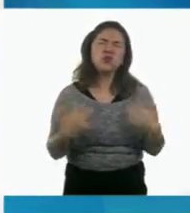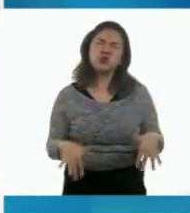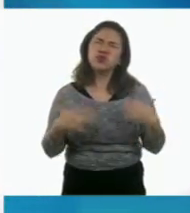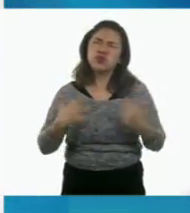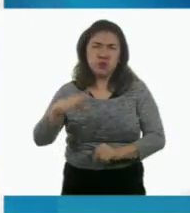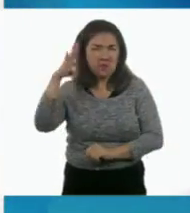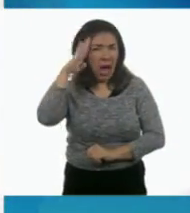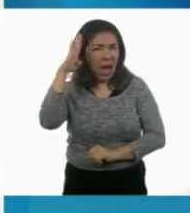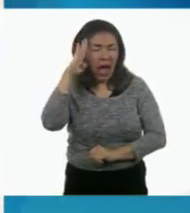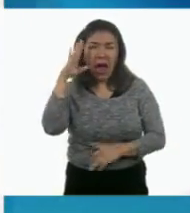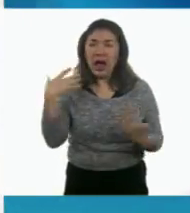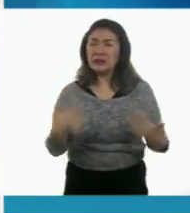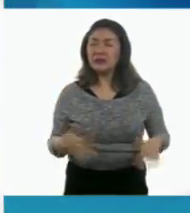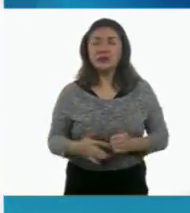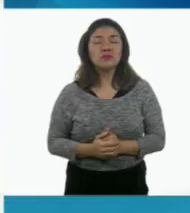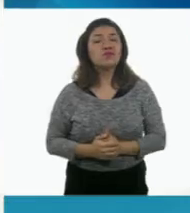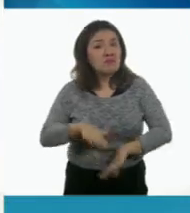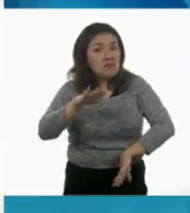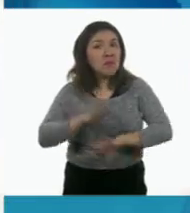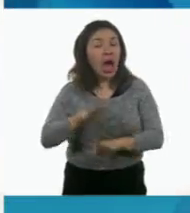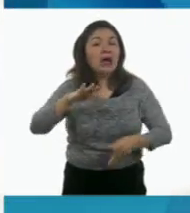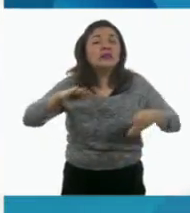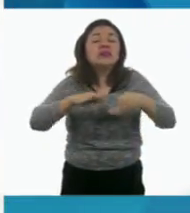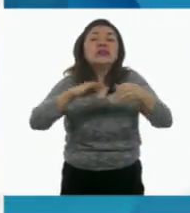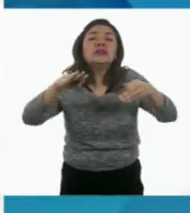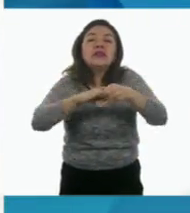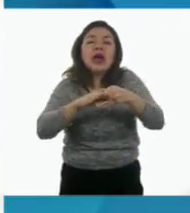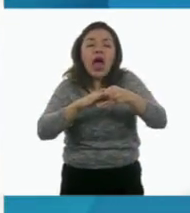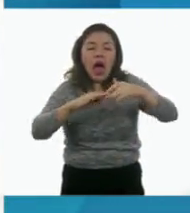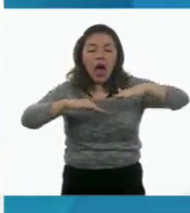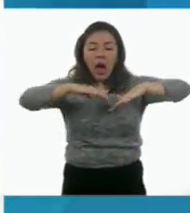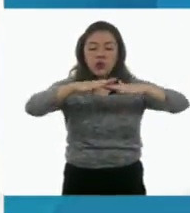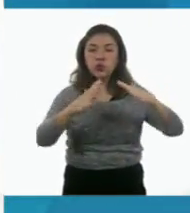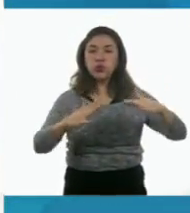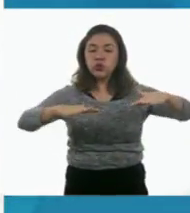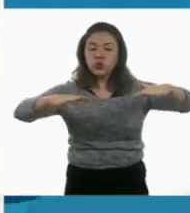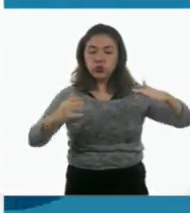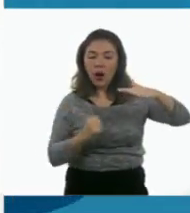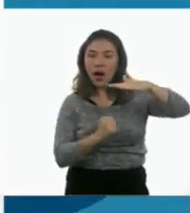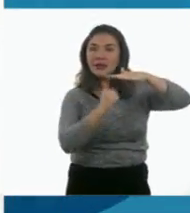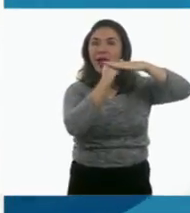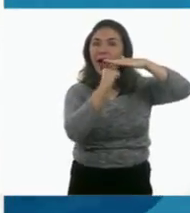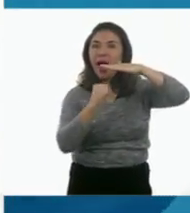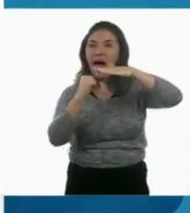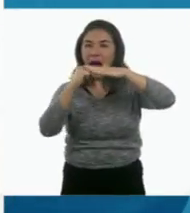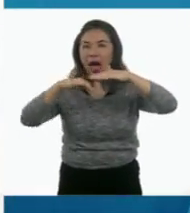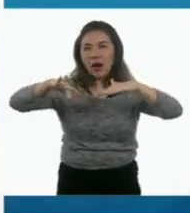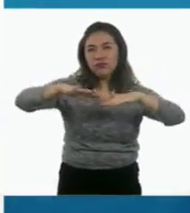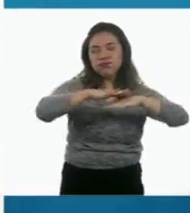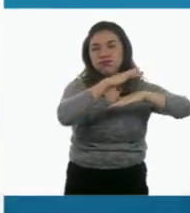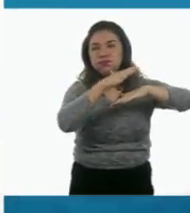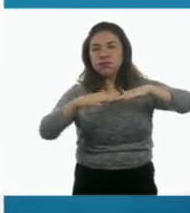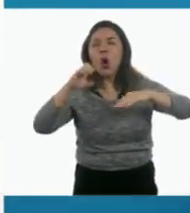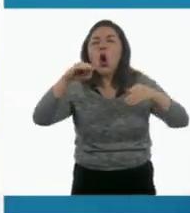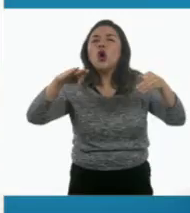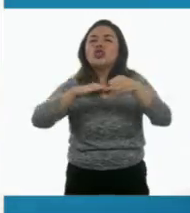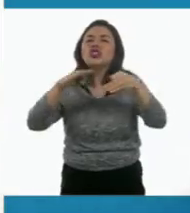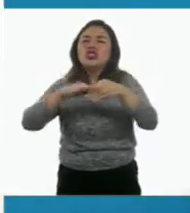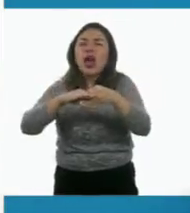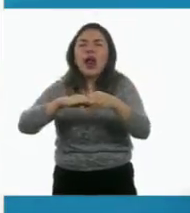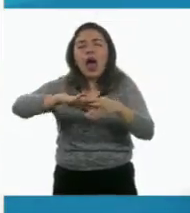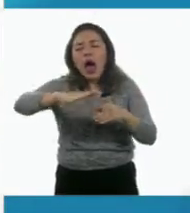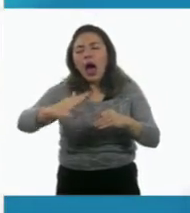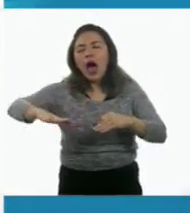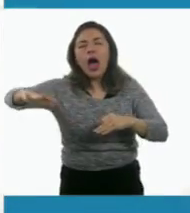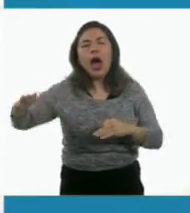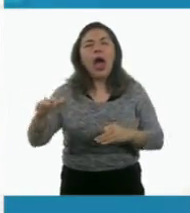impresionante. La mayoría está cerca de la superficie y las zonas costeras, pero existe vida hasta en lo